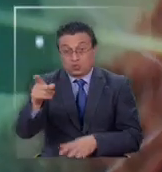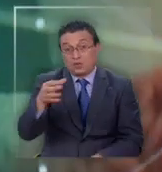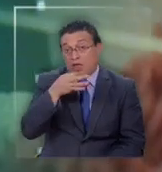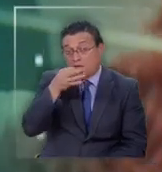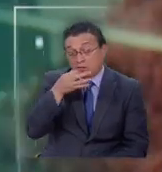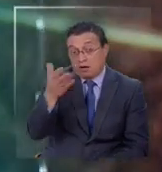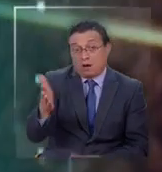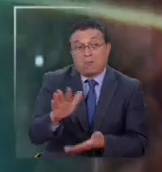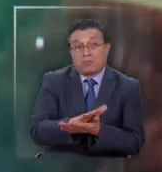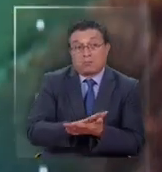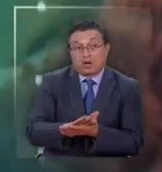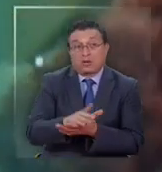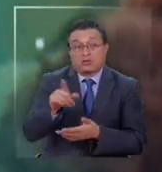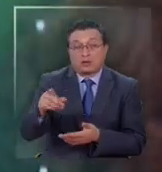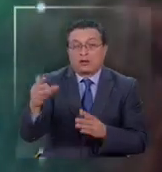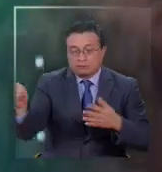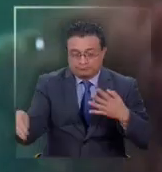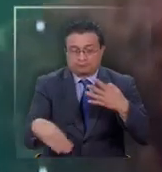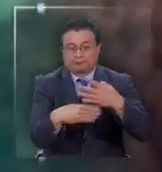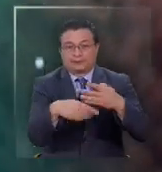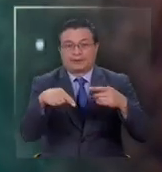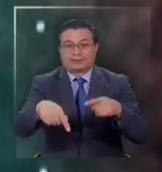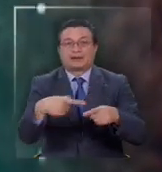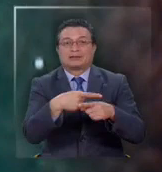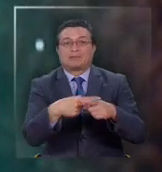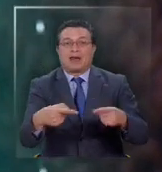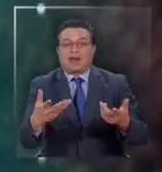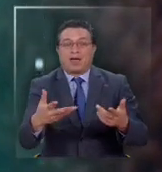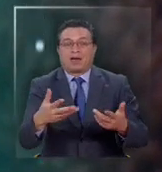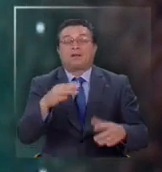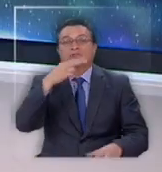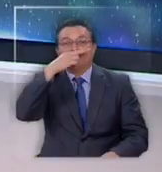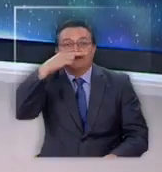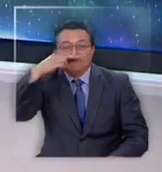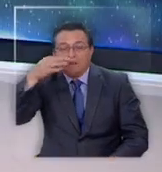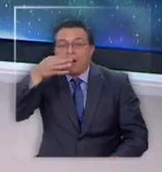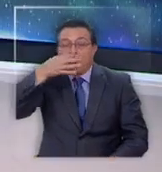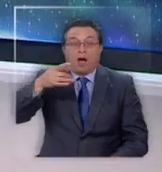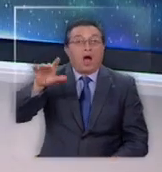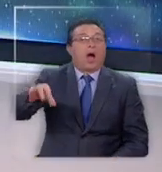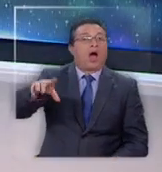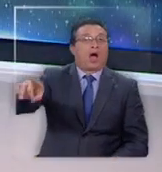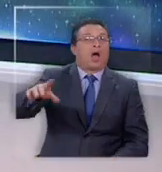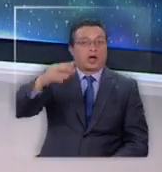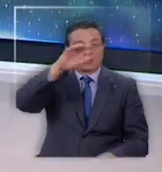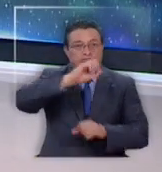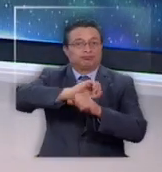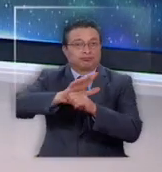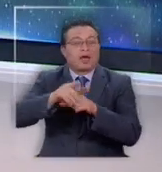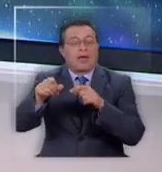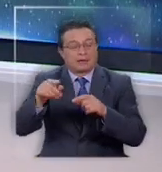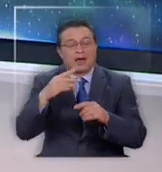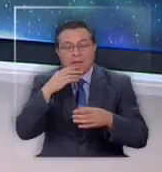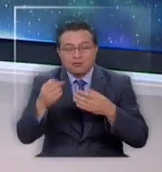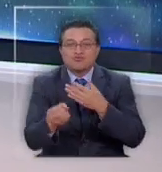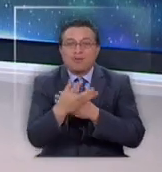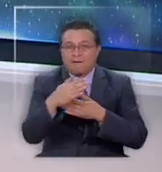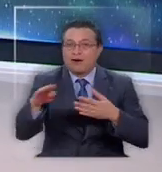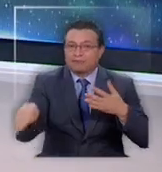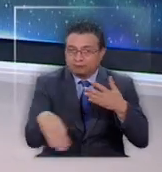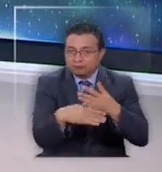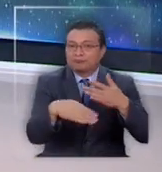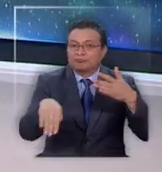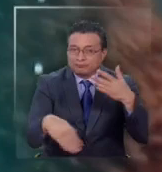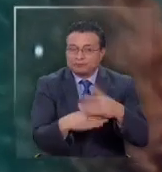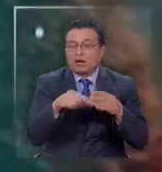comentar por ejemplo los que se incorporaron esta semana con esas indicaciones vamos a aumentar la capacidad de los